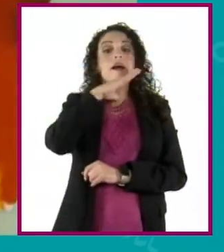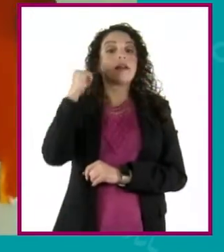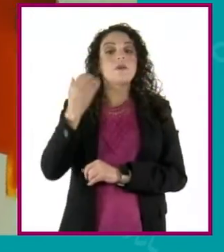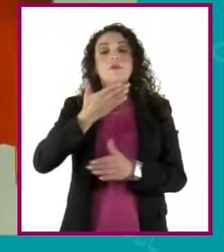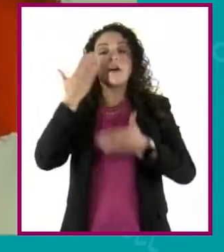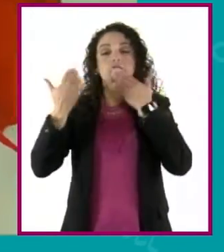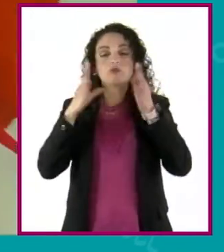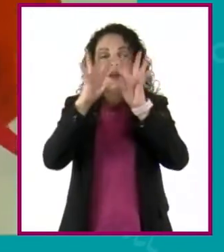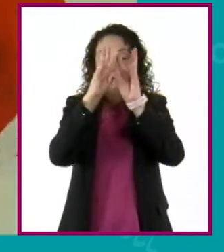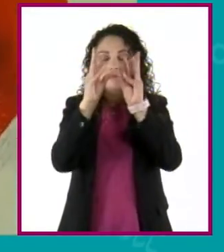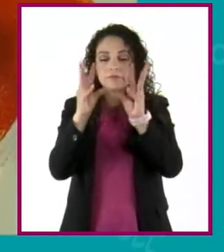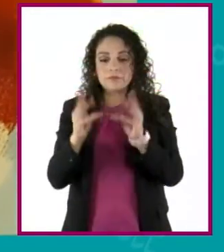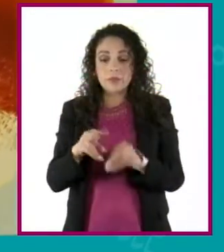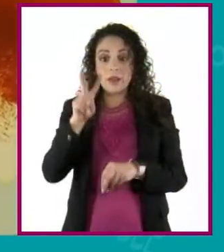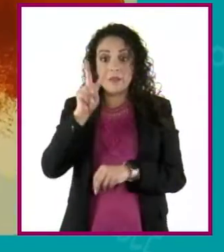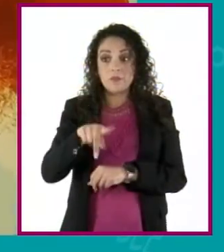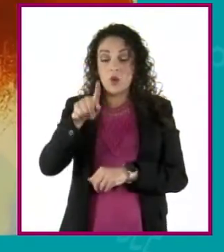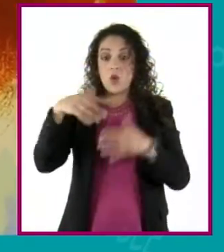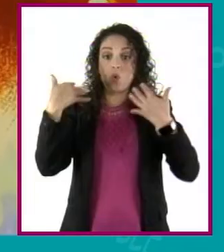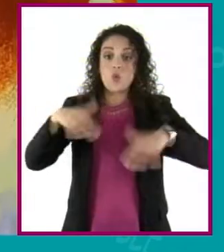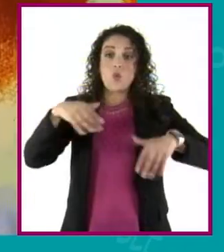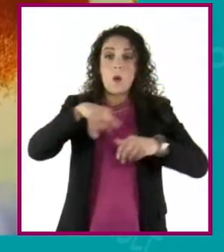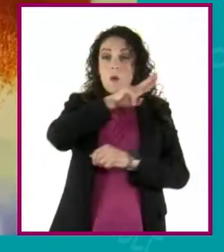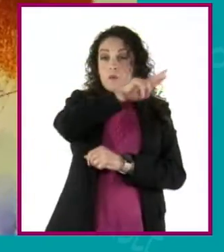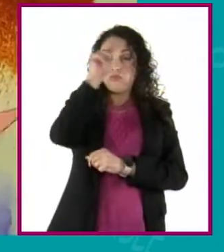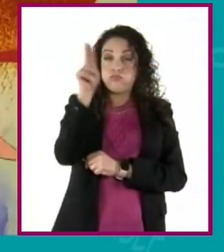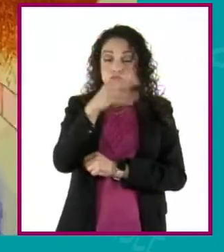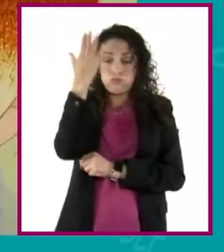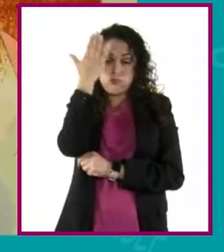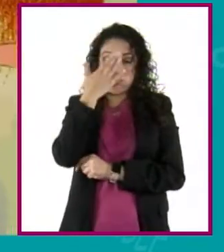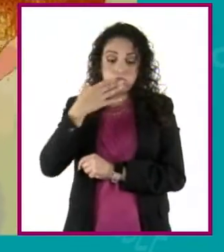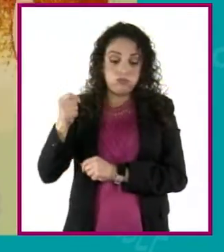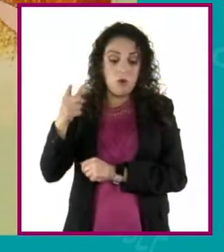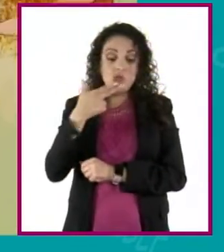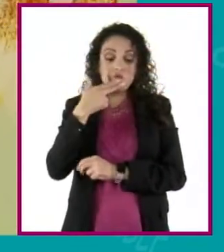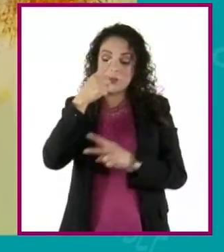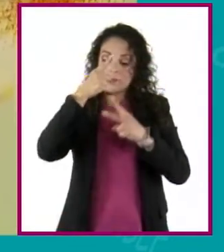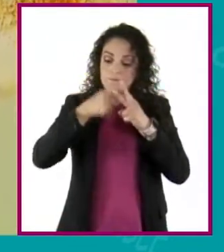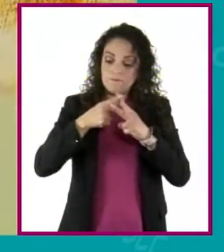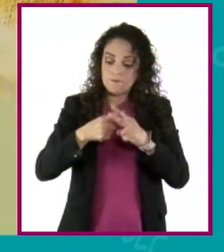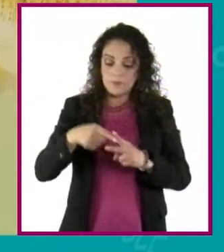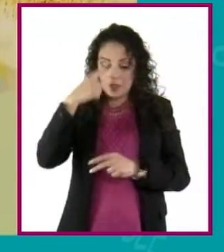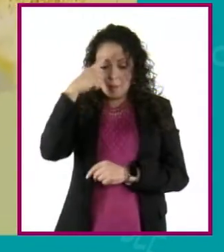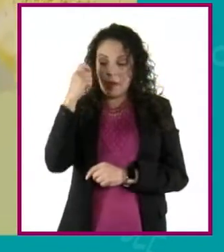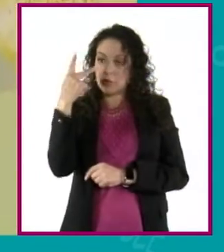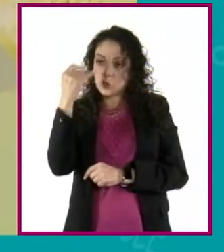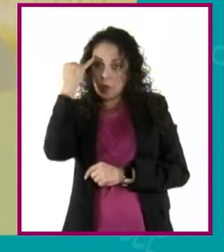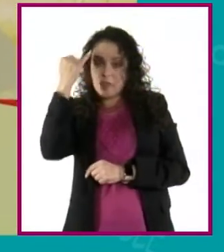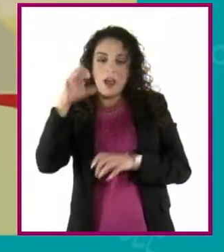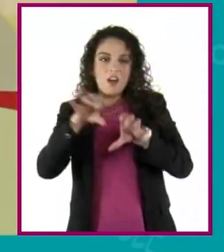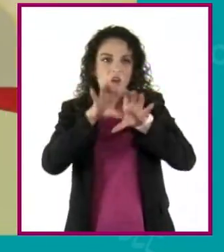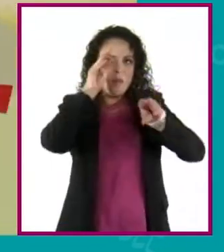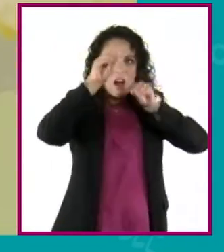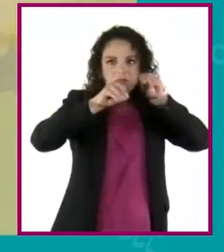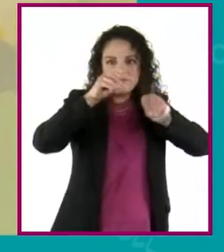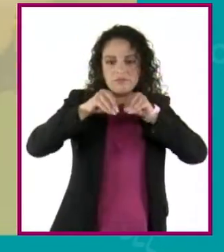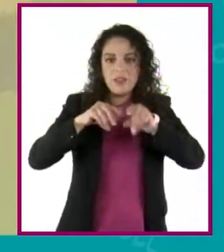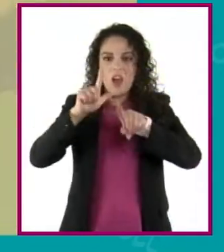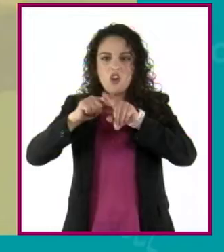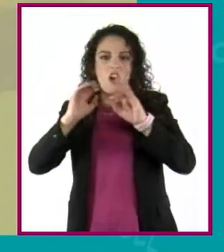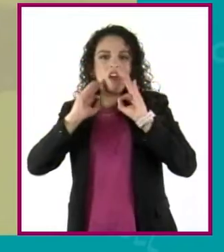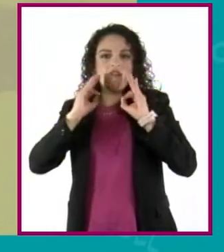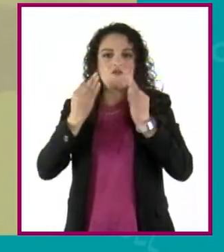se convirtió en un gran pintor. Kandinsky se basaba en la terminología matemática para describir sus ideas. La forma y el color eran